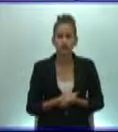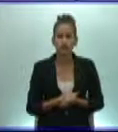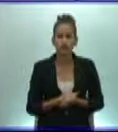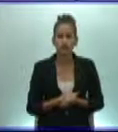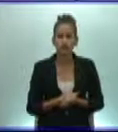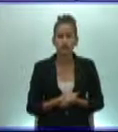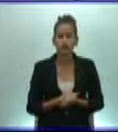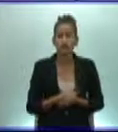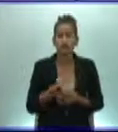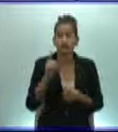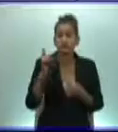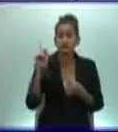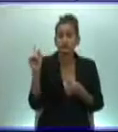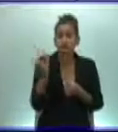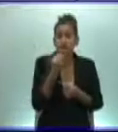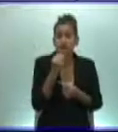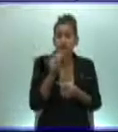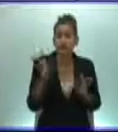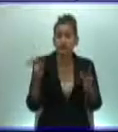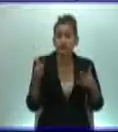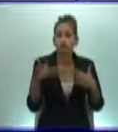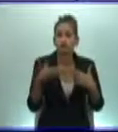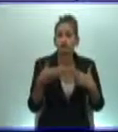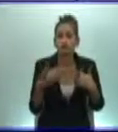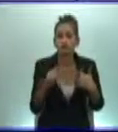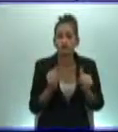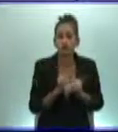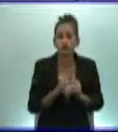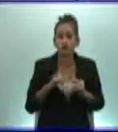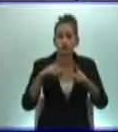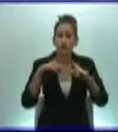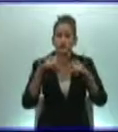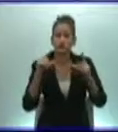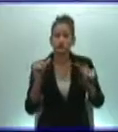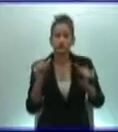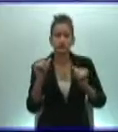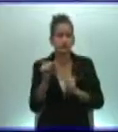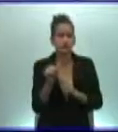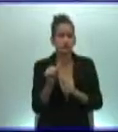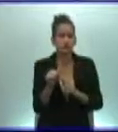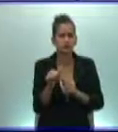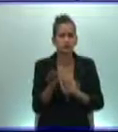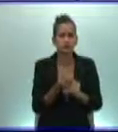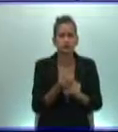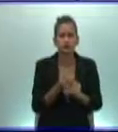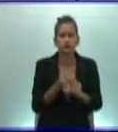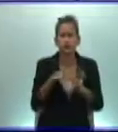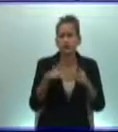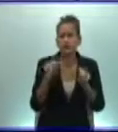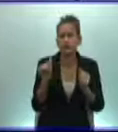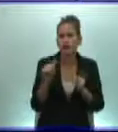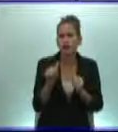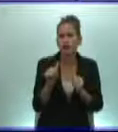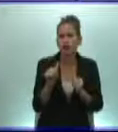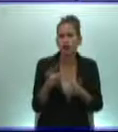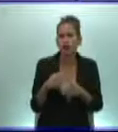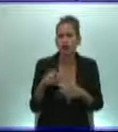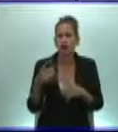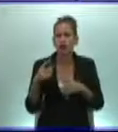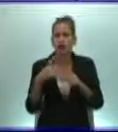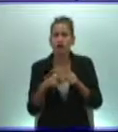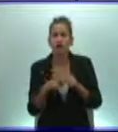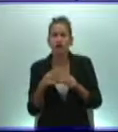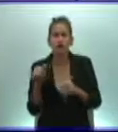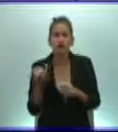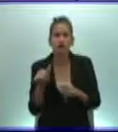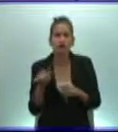En este caso, puedes concluir que como los triángulos son iguales y en triángulos iguales a ángulos iguales se